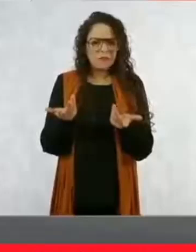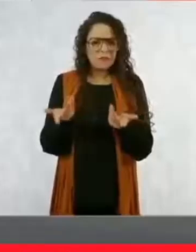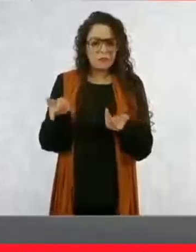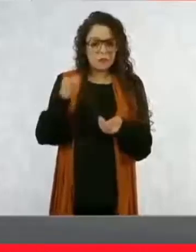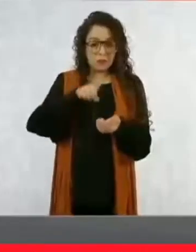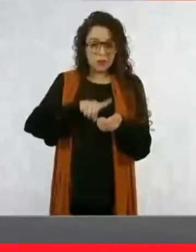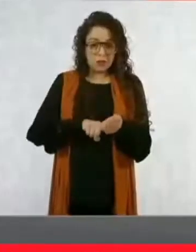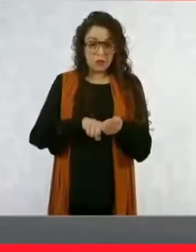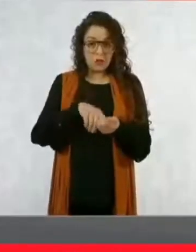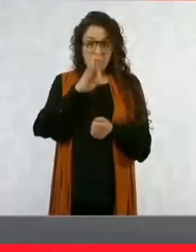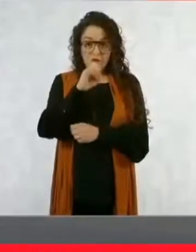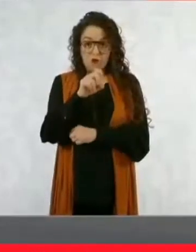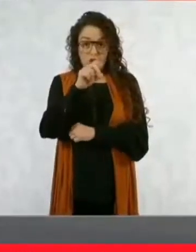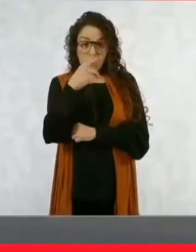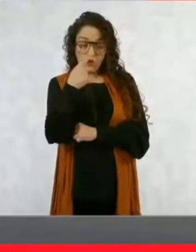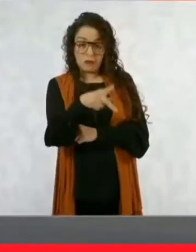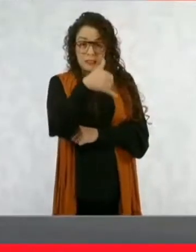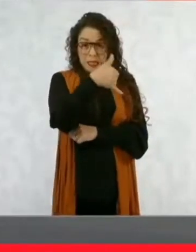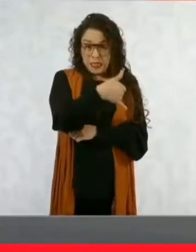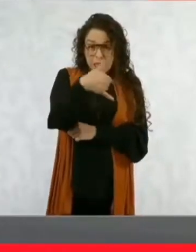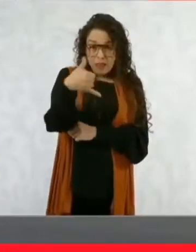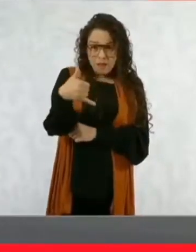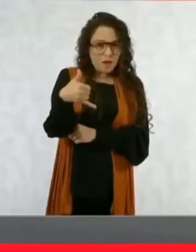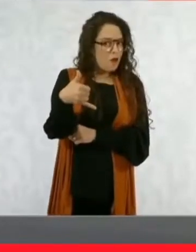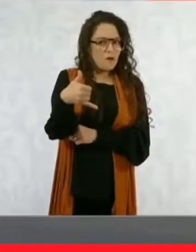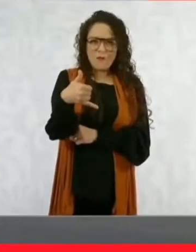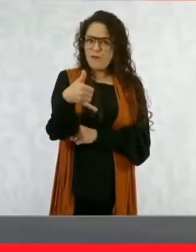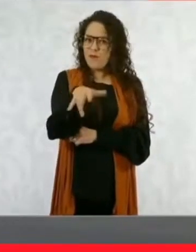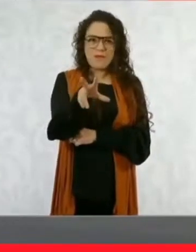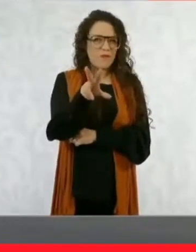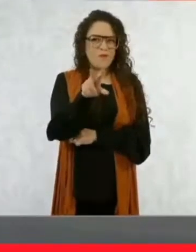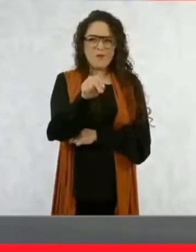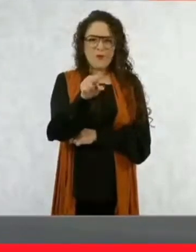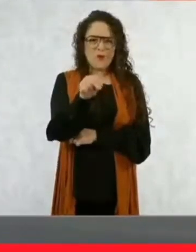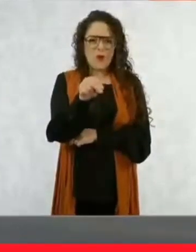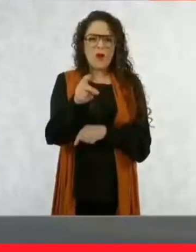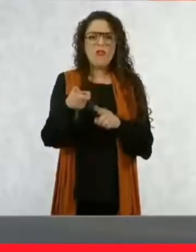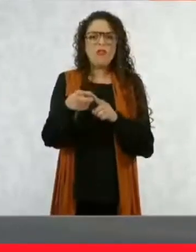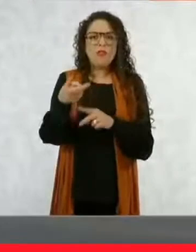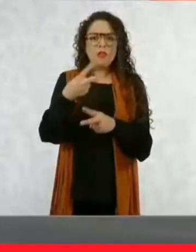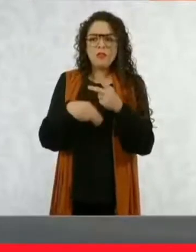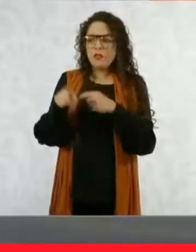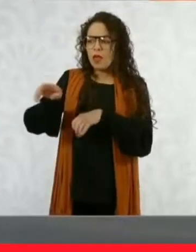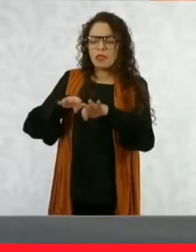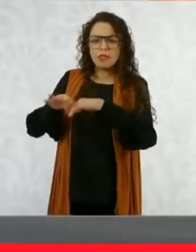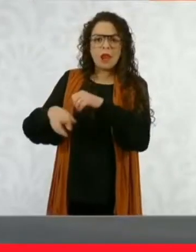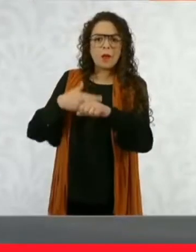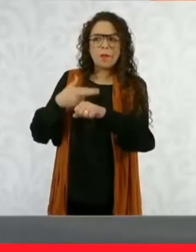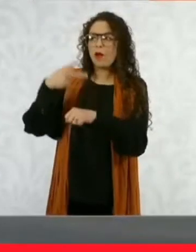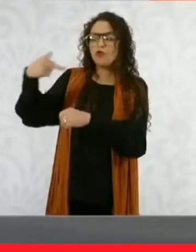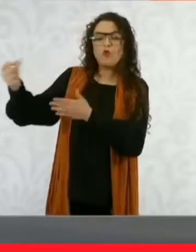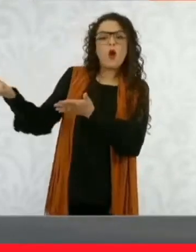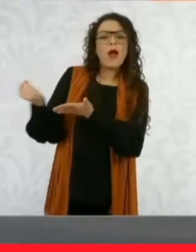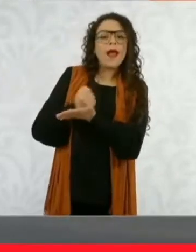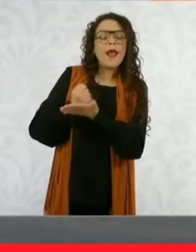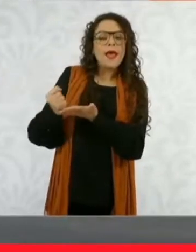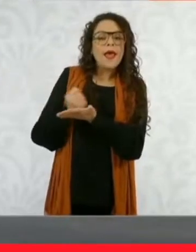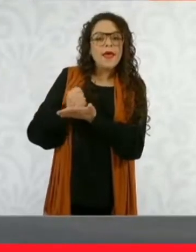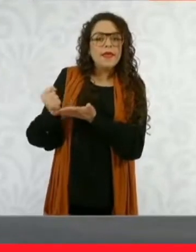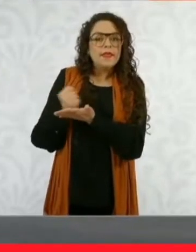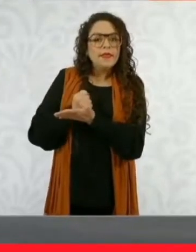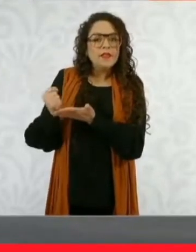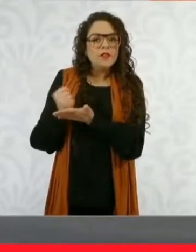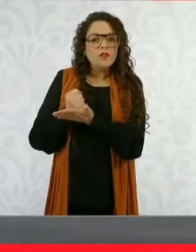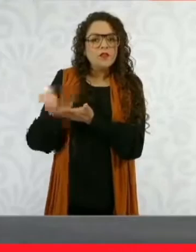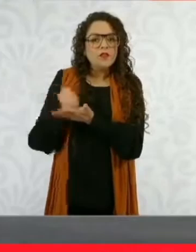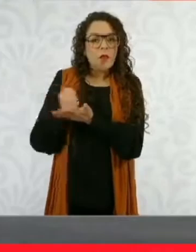fondo directamente del Infonavit, sino de los créditos de los trabajadores. Es decir, sin